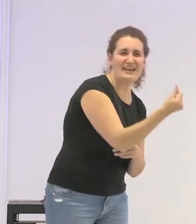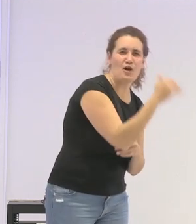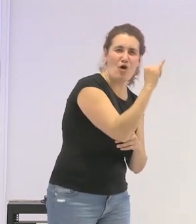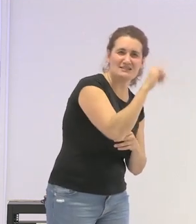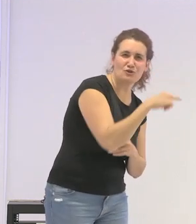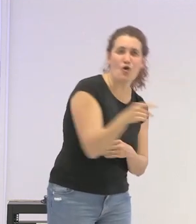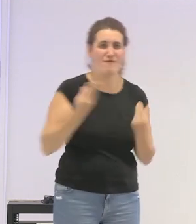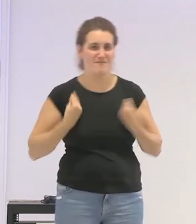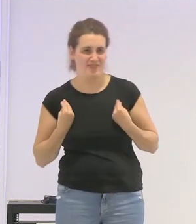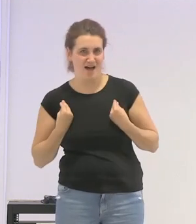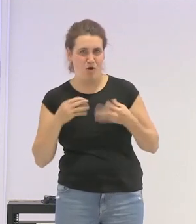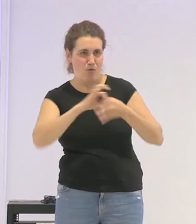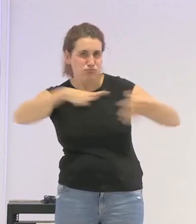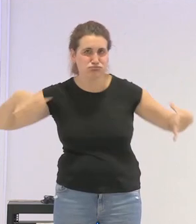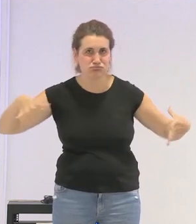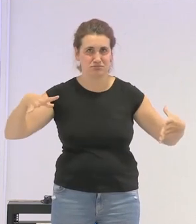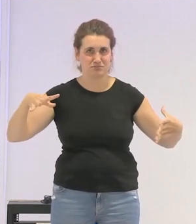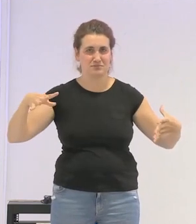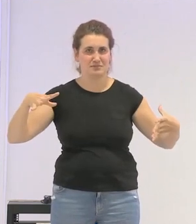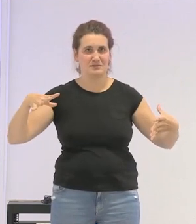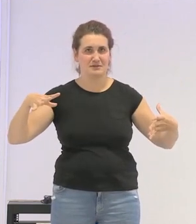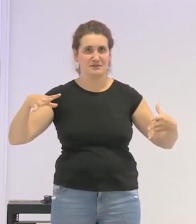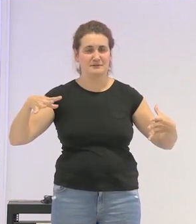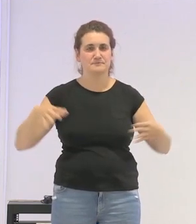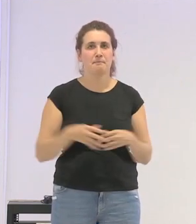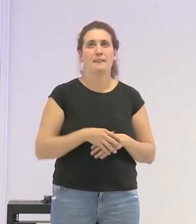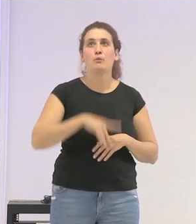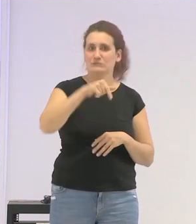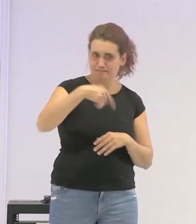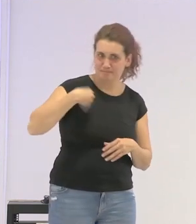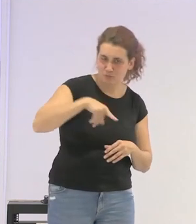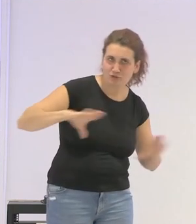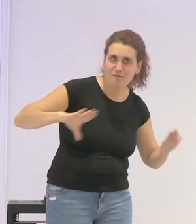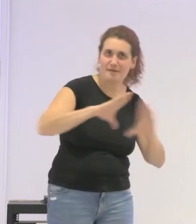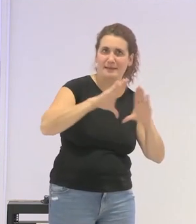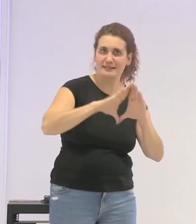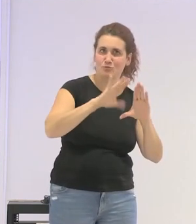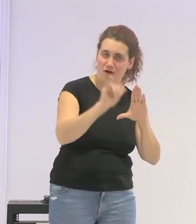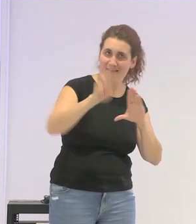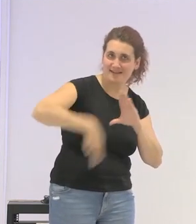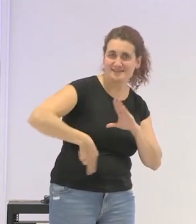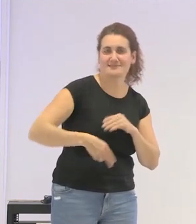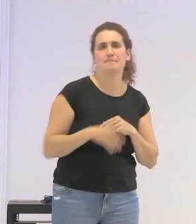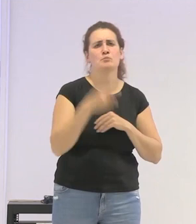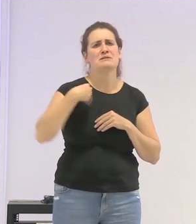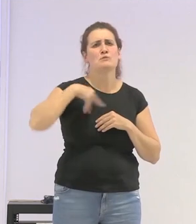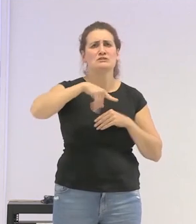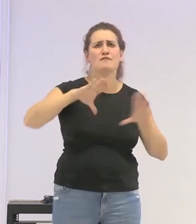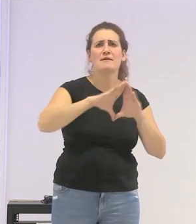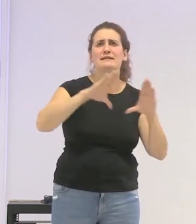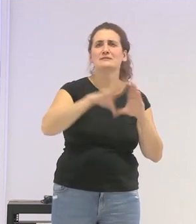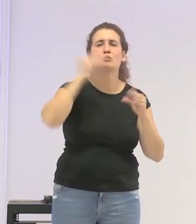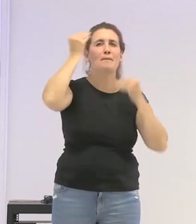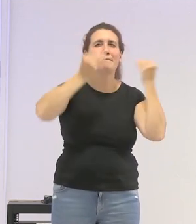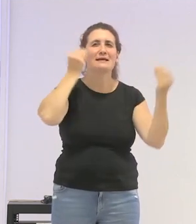proyecto transformador del feminismo, pero también con un feminismo que lo que piensa es que lo que hay